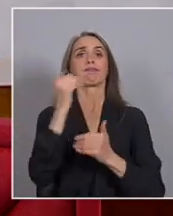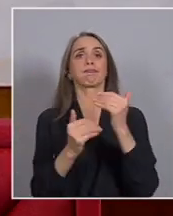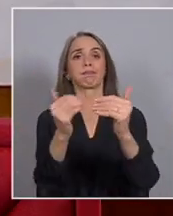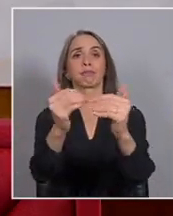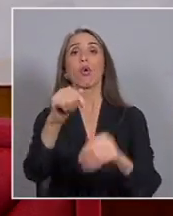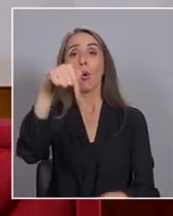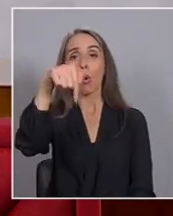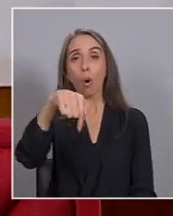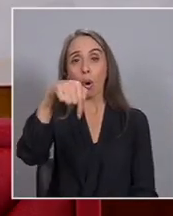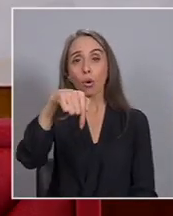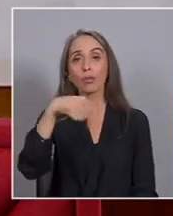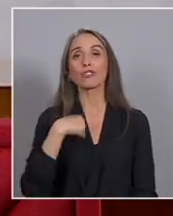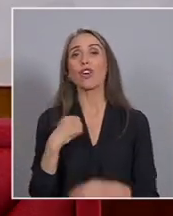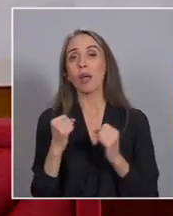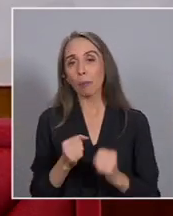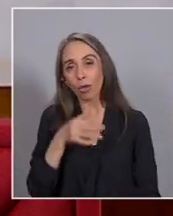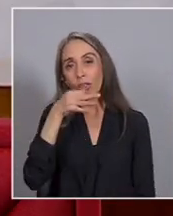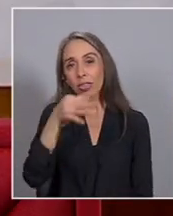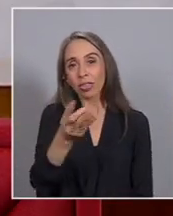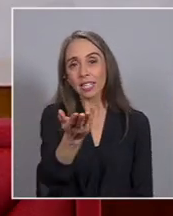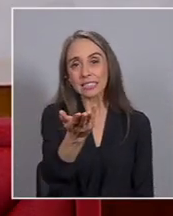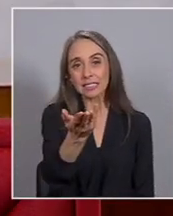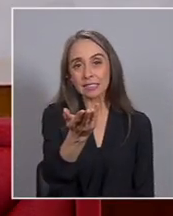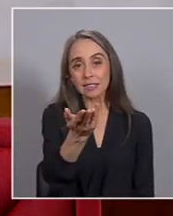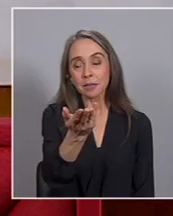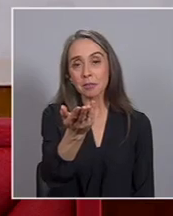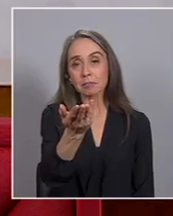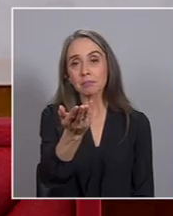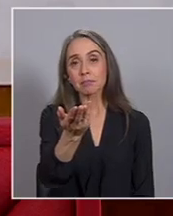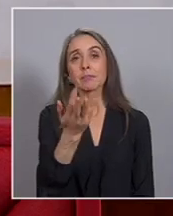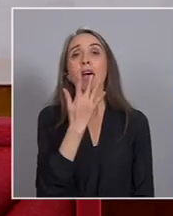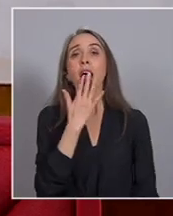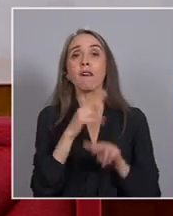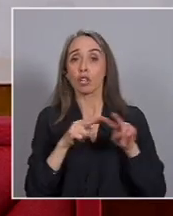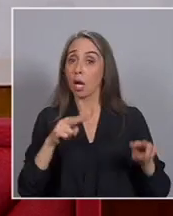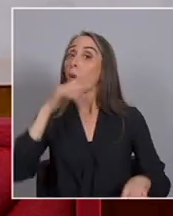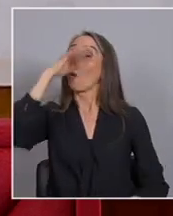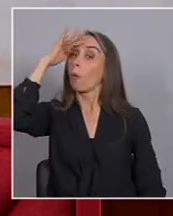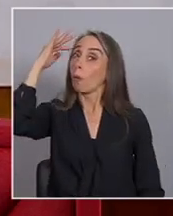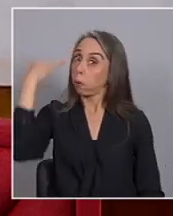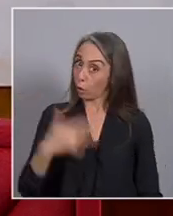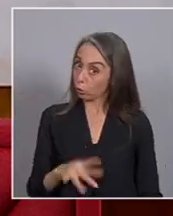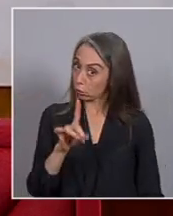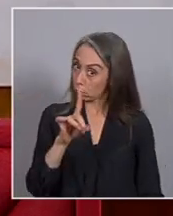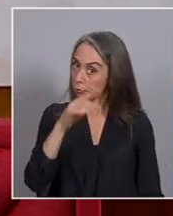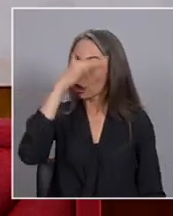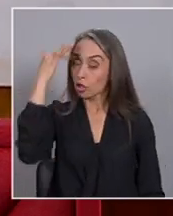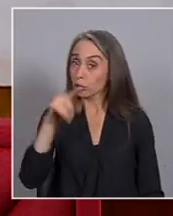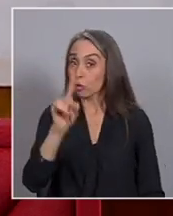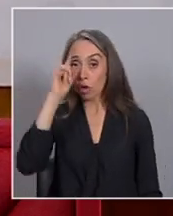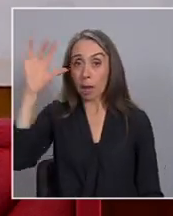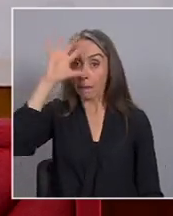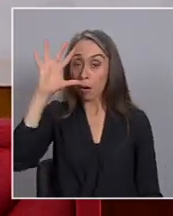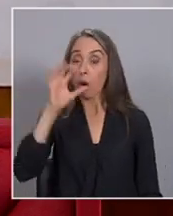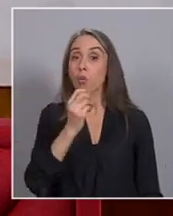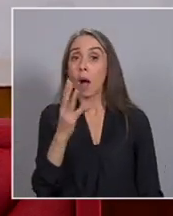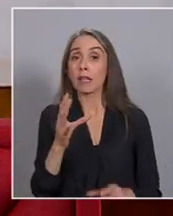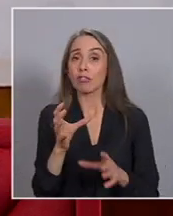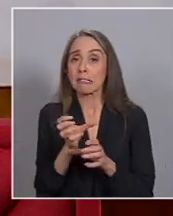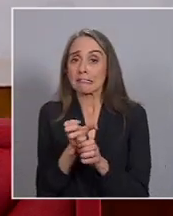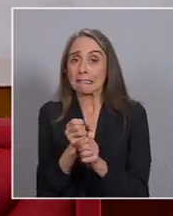hoy puedo decir con tranquilidad, porque costó y nos imaginan cuánto tuvimos que